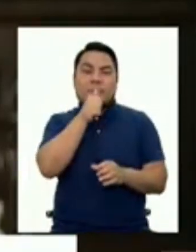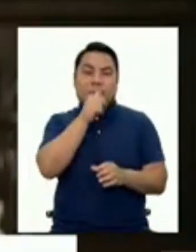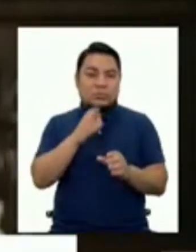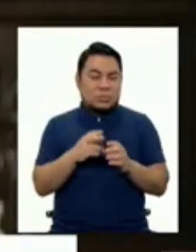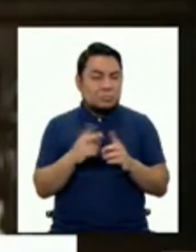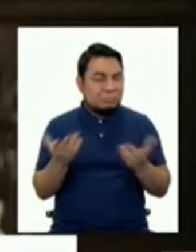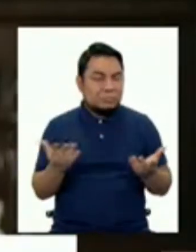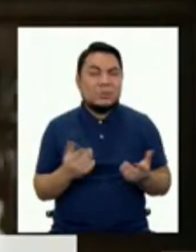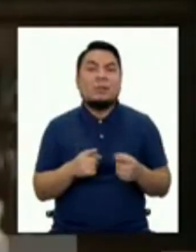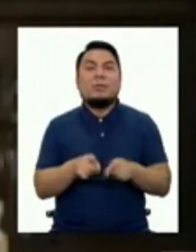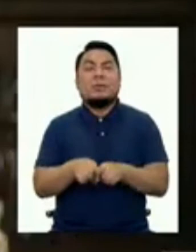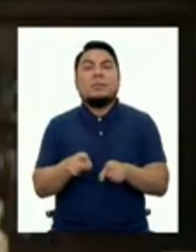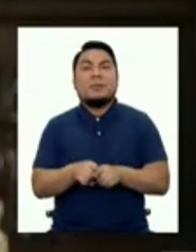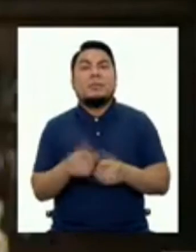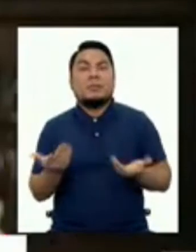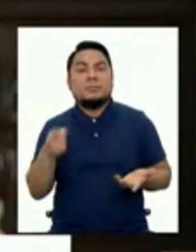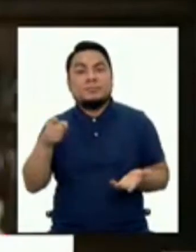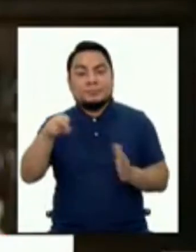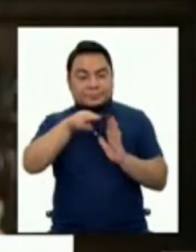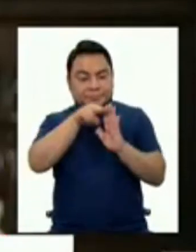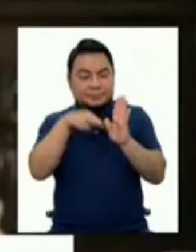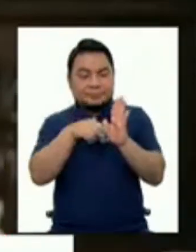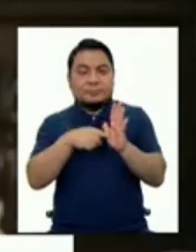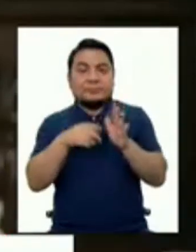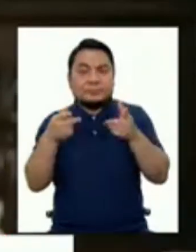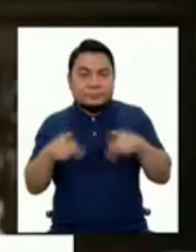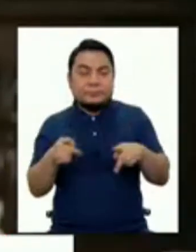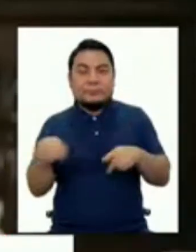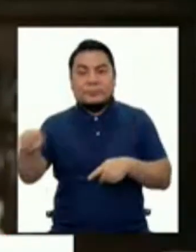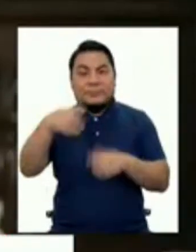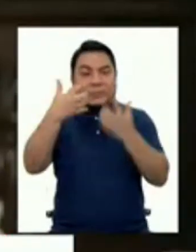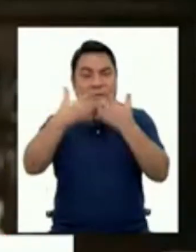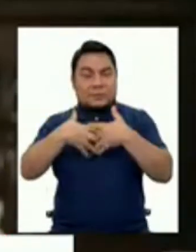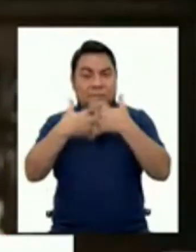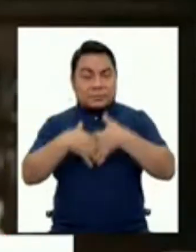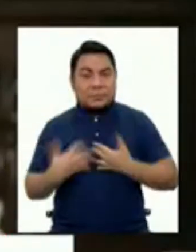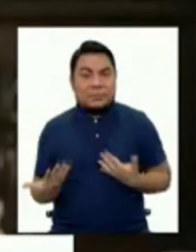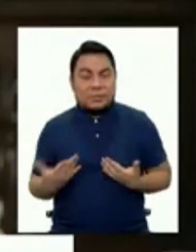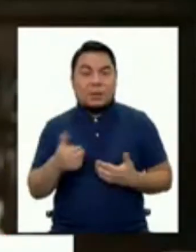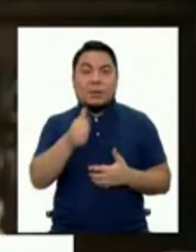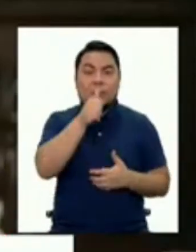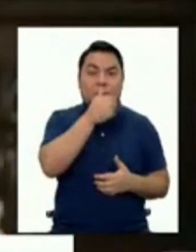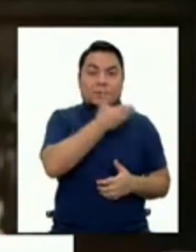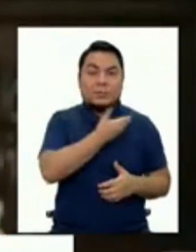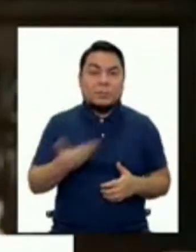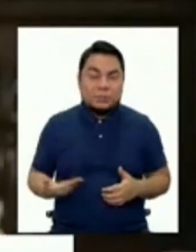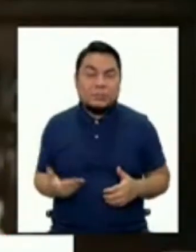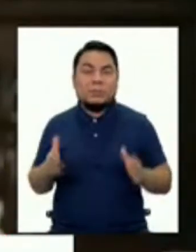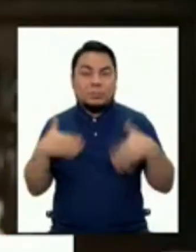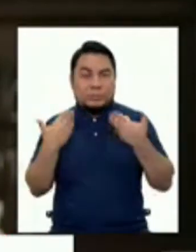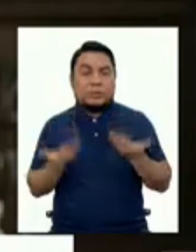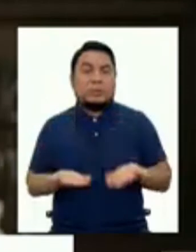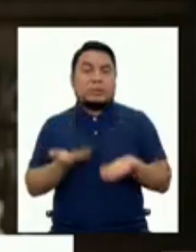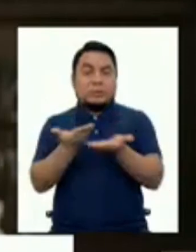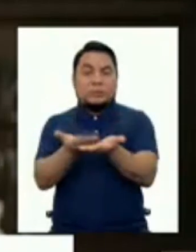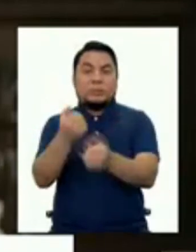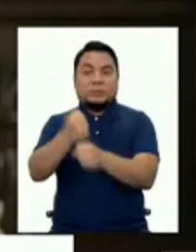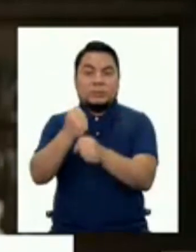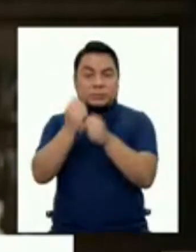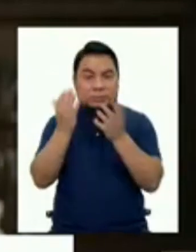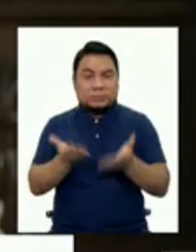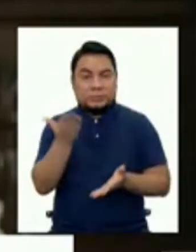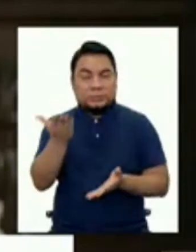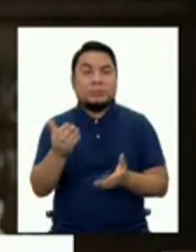También está previsto en la norma que permite que las empresas, tanto públicas como privadas, puedan disponer a sus